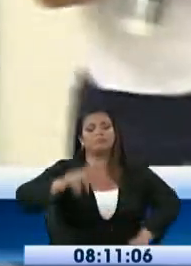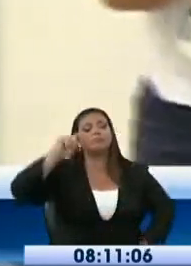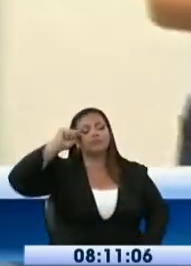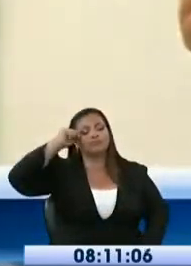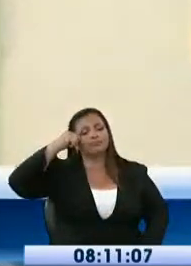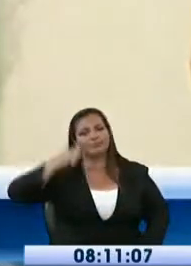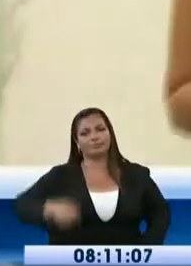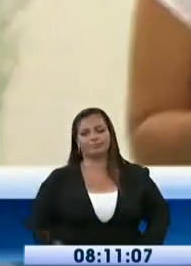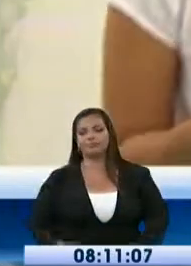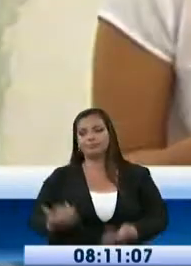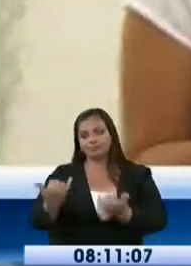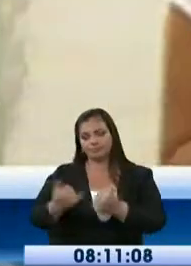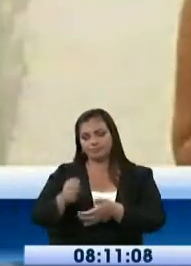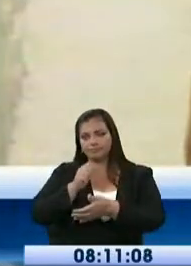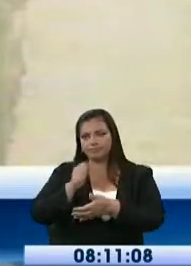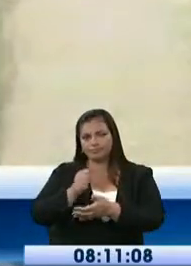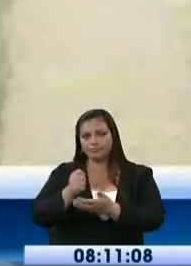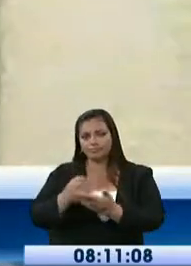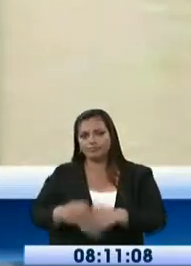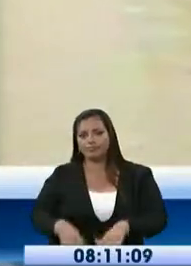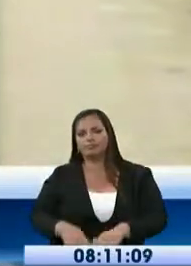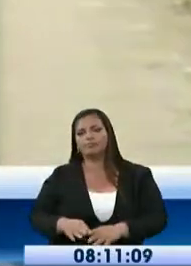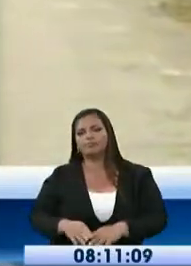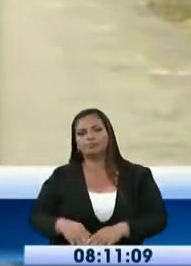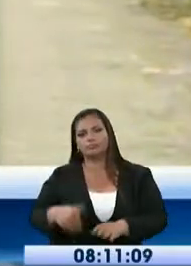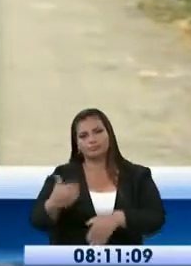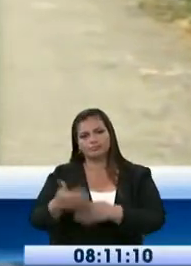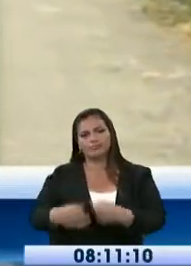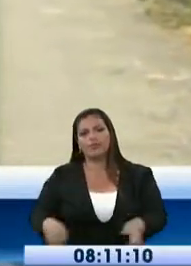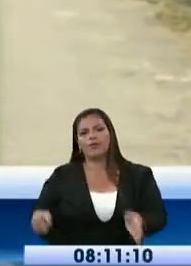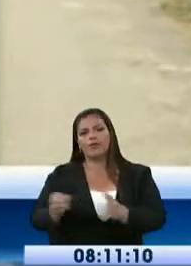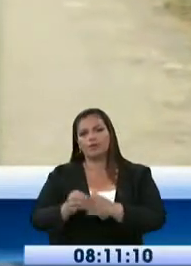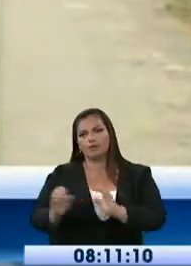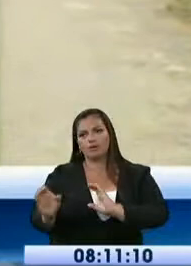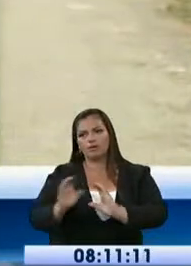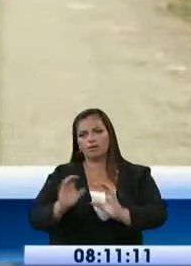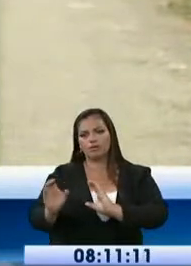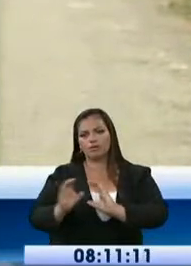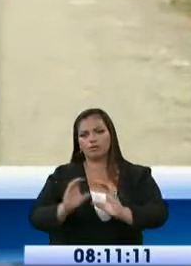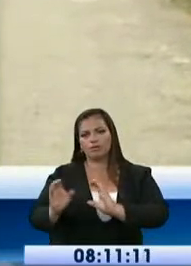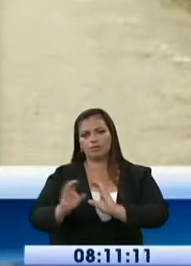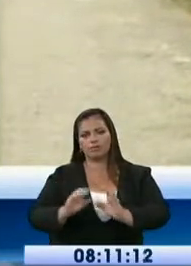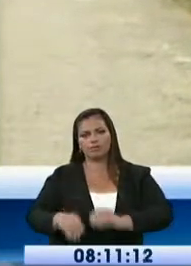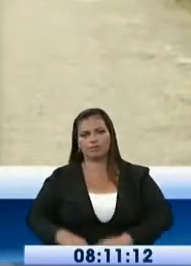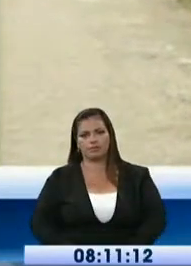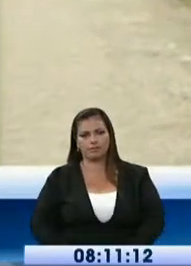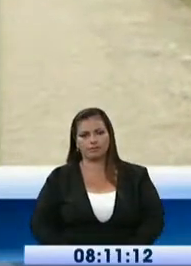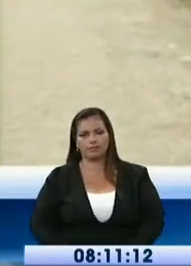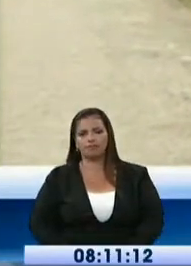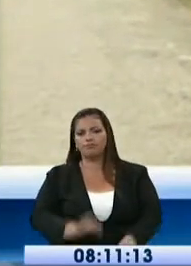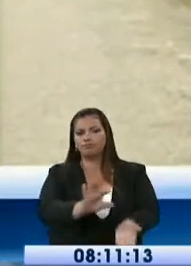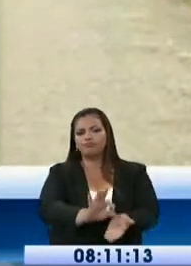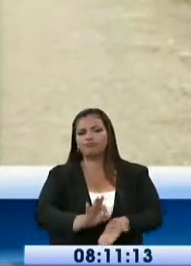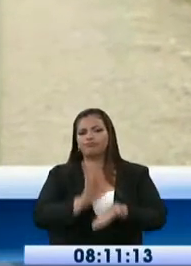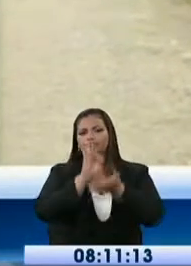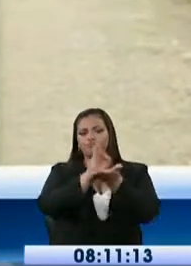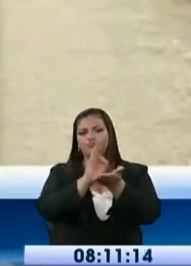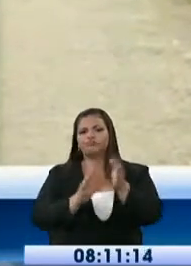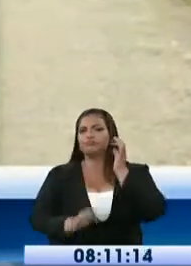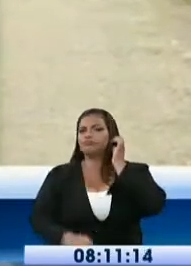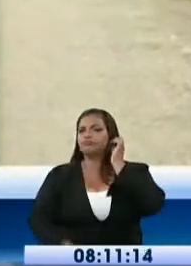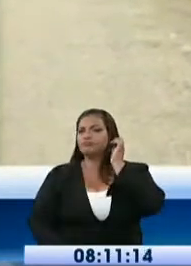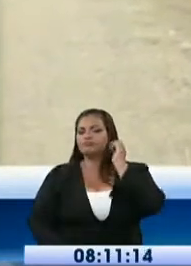en el próximo vamos a estar precisamente con la vocera de Interagua, Ilfin Florchen, quien nos va a conversar, como les decíamos, del trabajo que se está